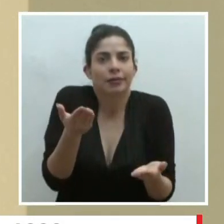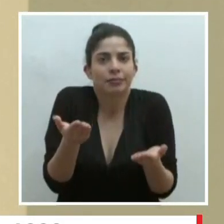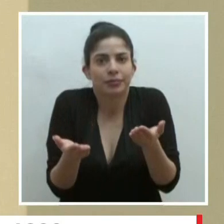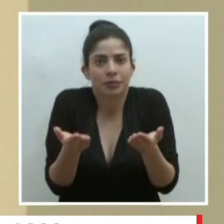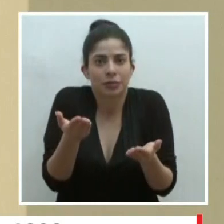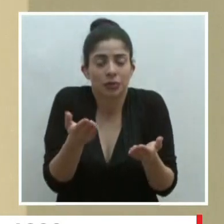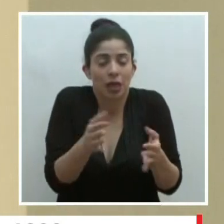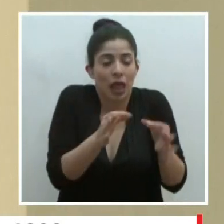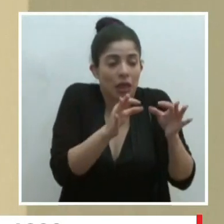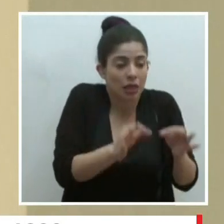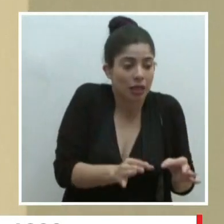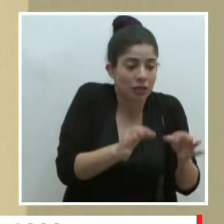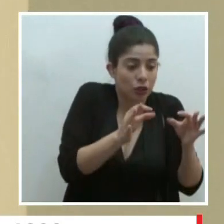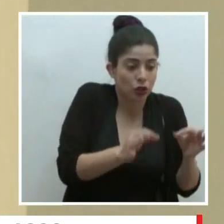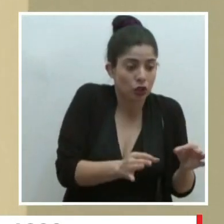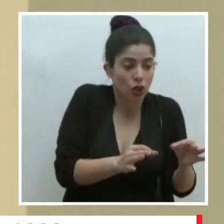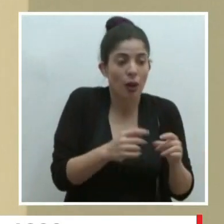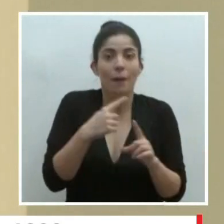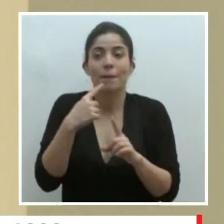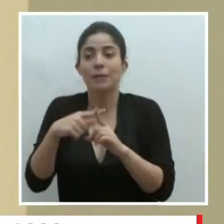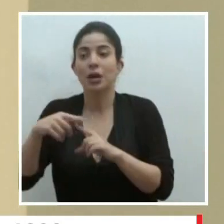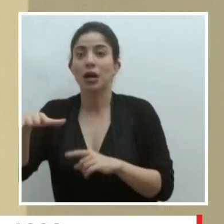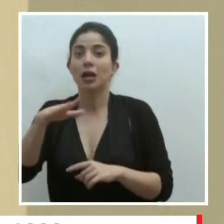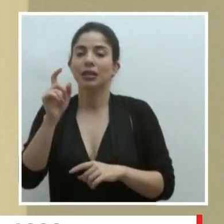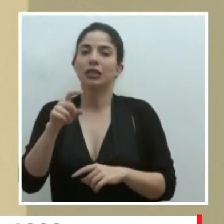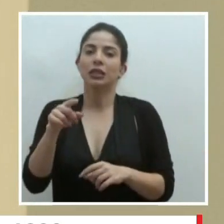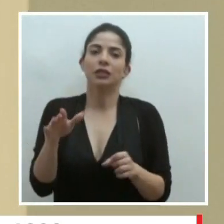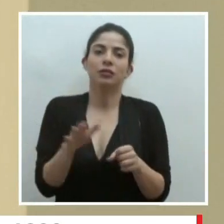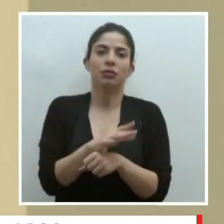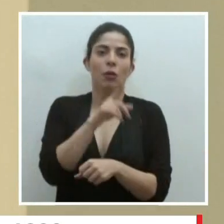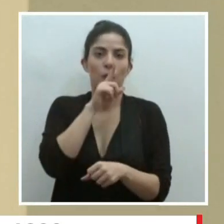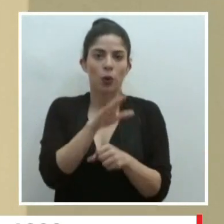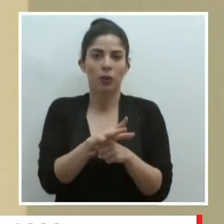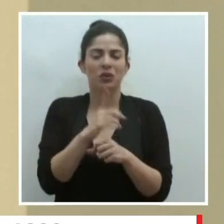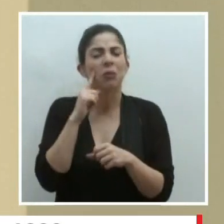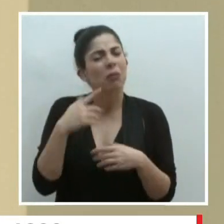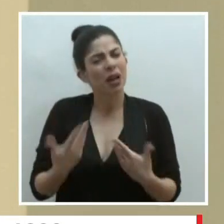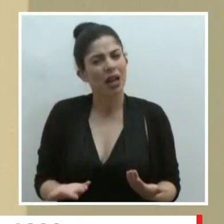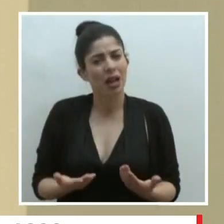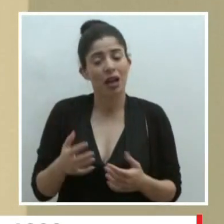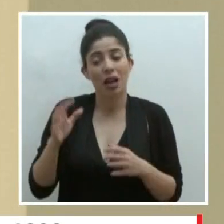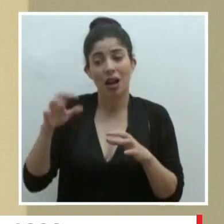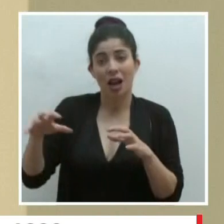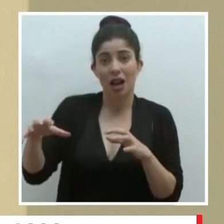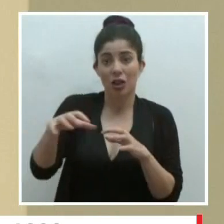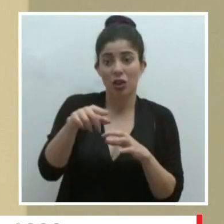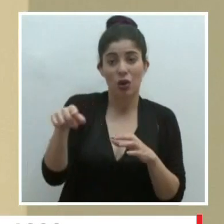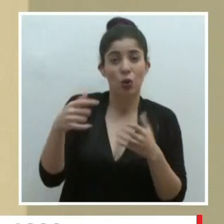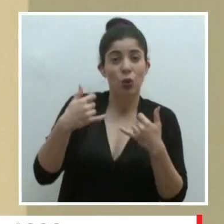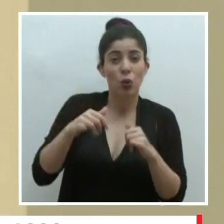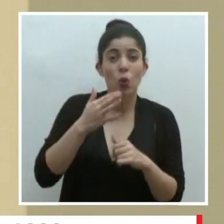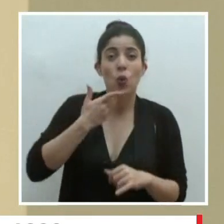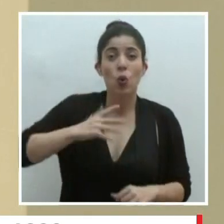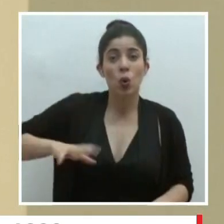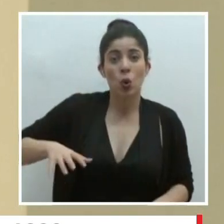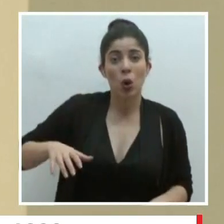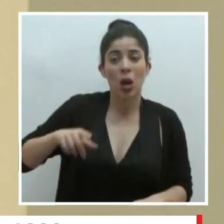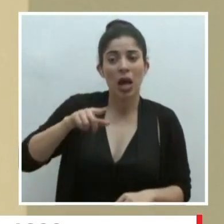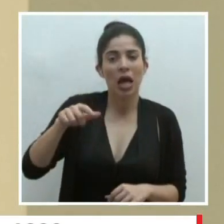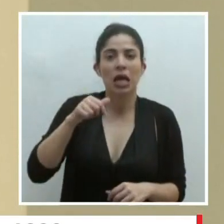que se toman, pero ocupamos el compromiso completo. ¿Para qué? Para que los cantones que están en anaranjado